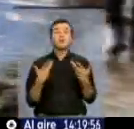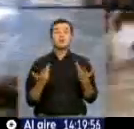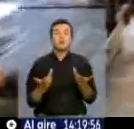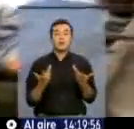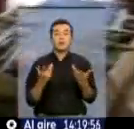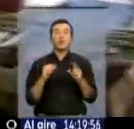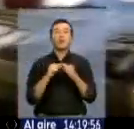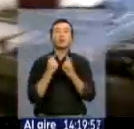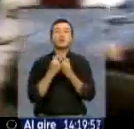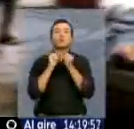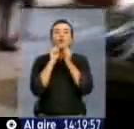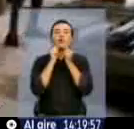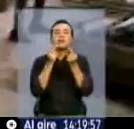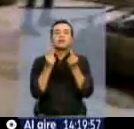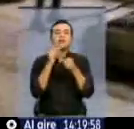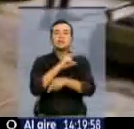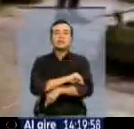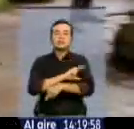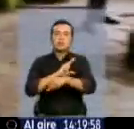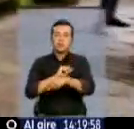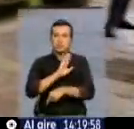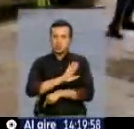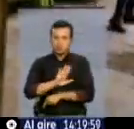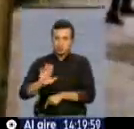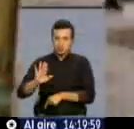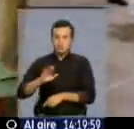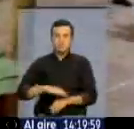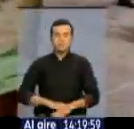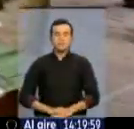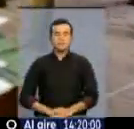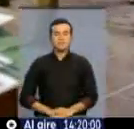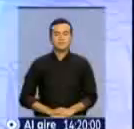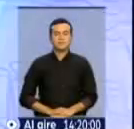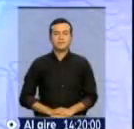la nacionalidad quichua de Napo. Juan Sarmiento, Ecuador TV.